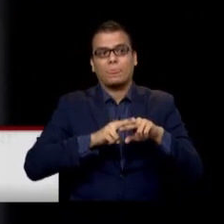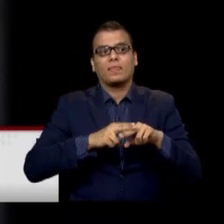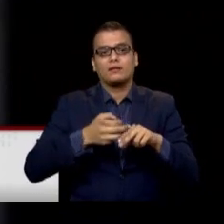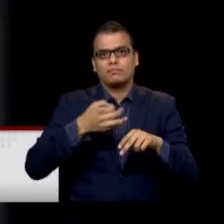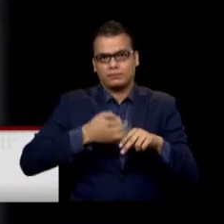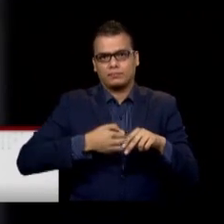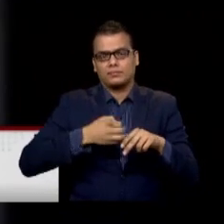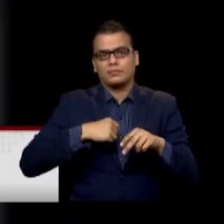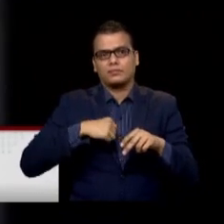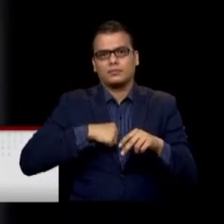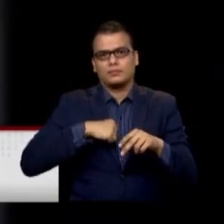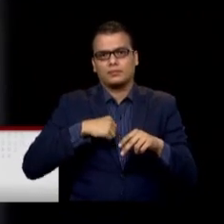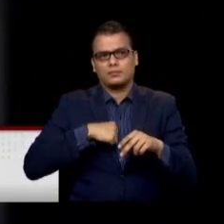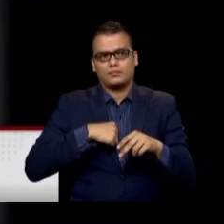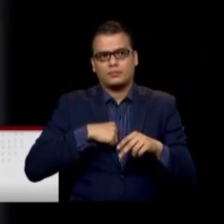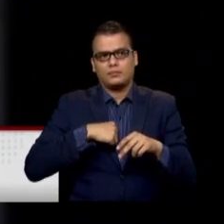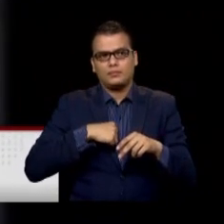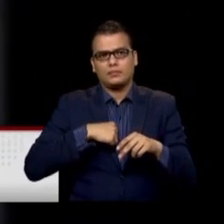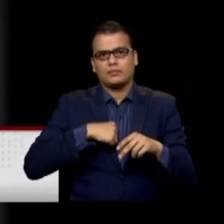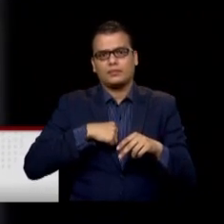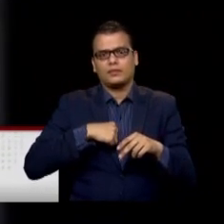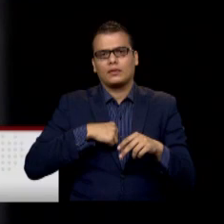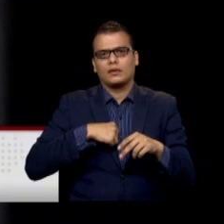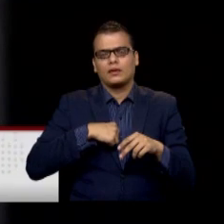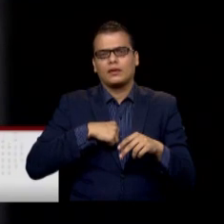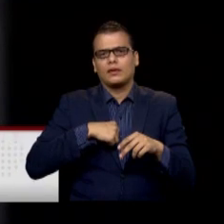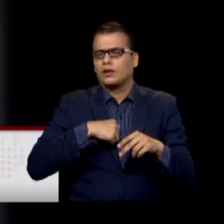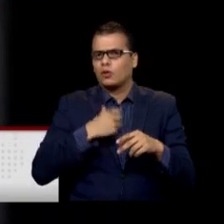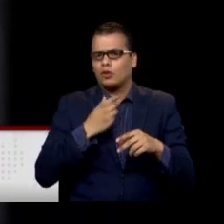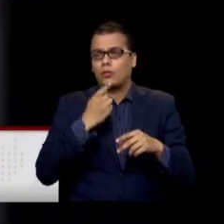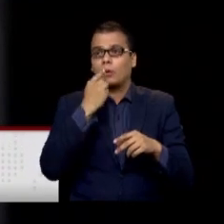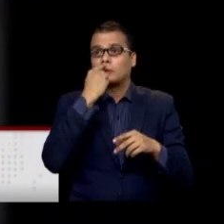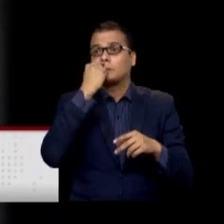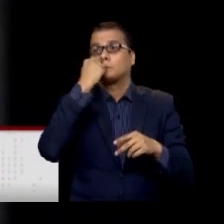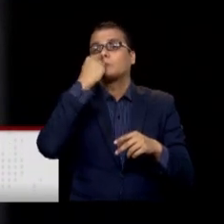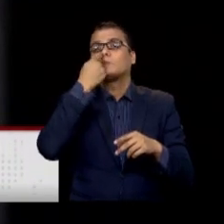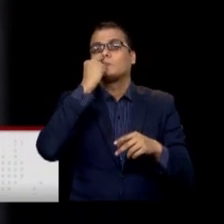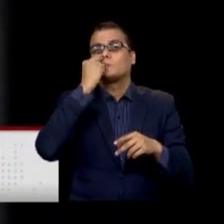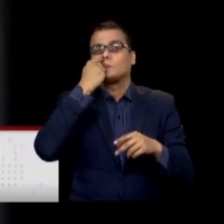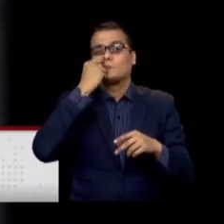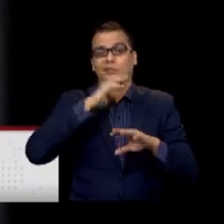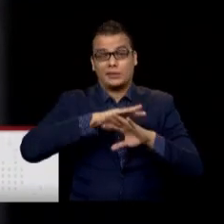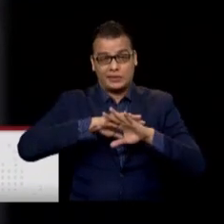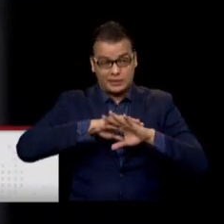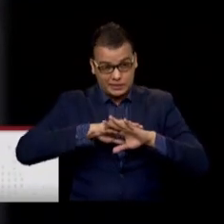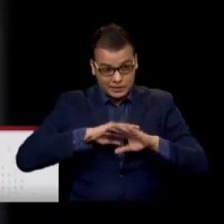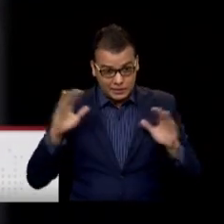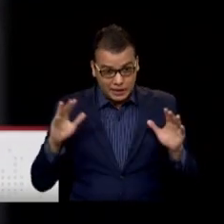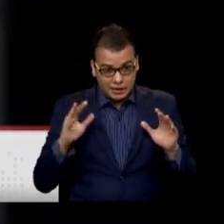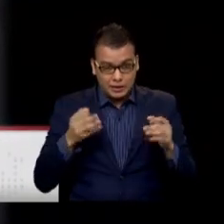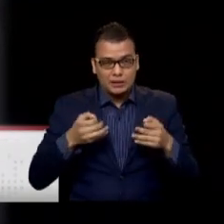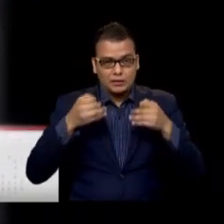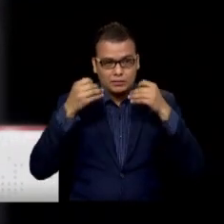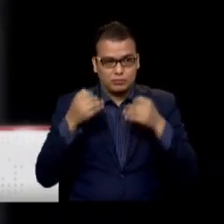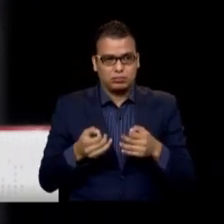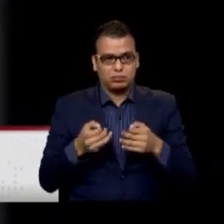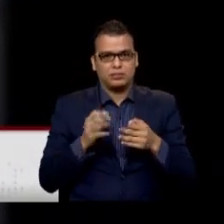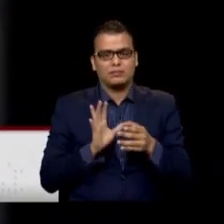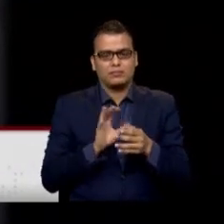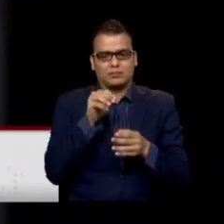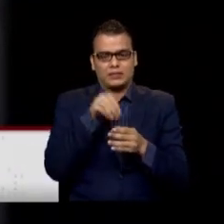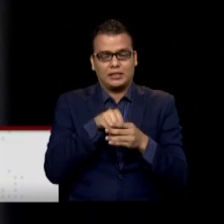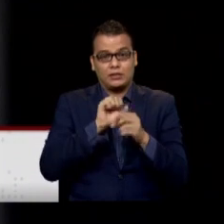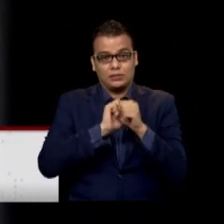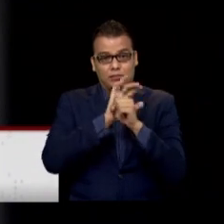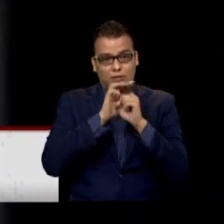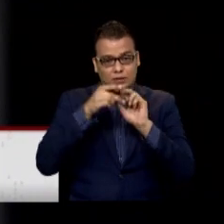requiere una secreción, un examen de secreción nasal y faríngeo, y que se procesa buscando el ARN del